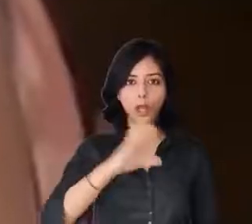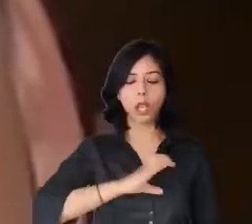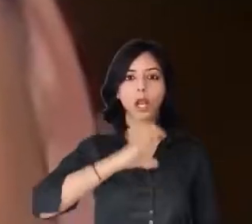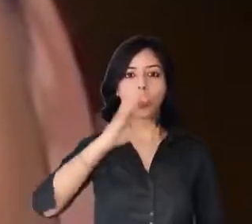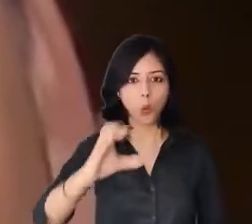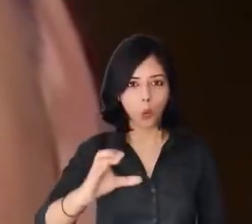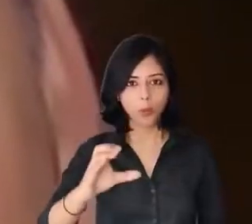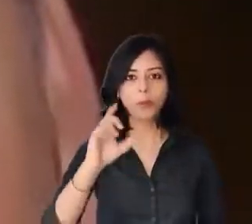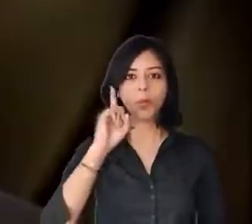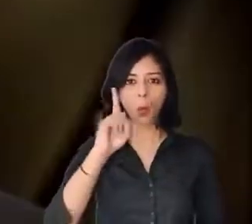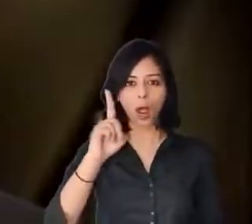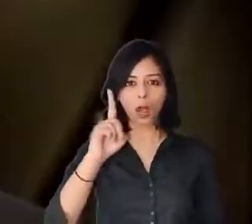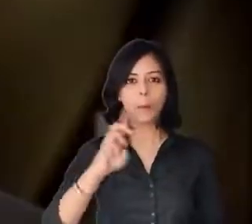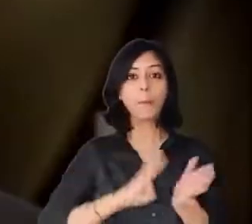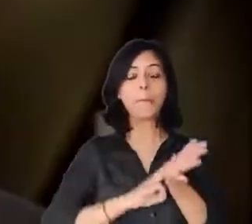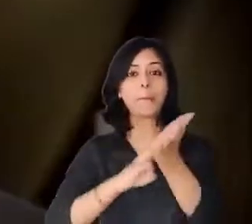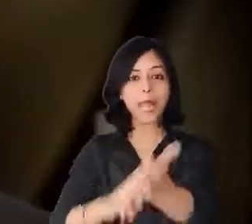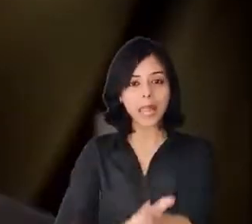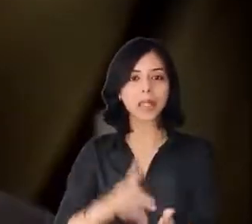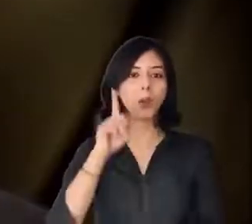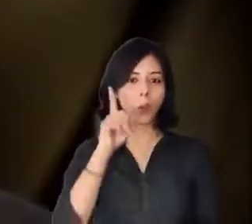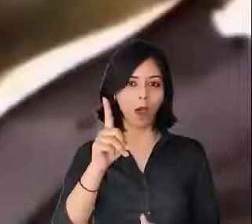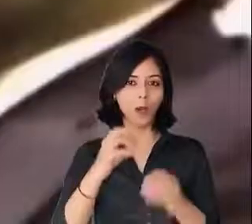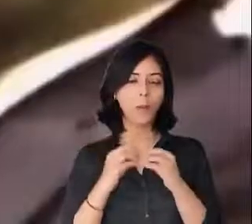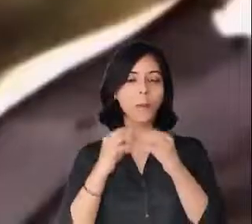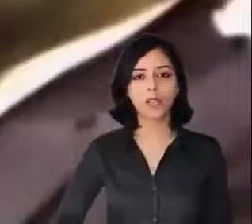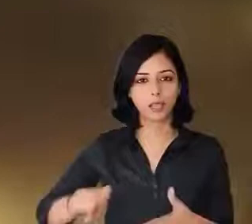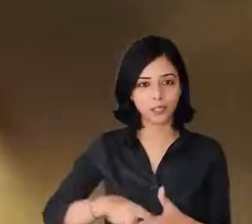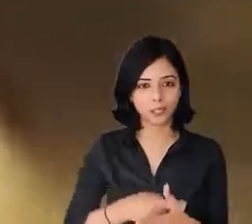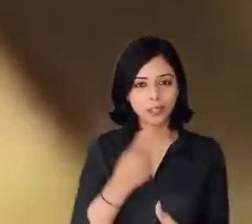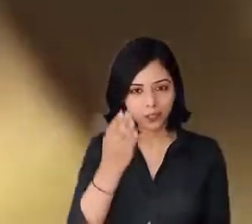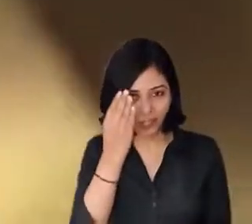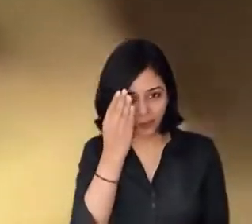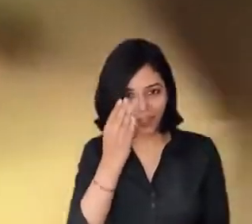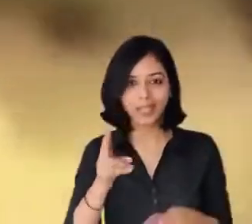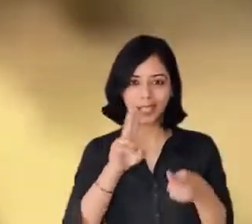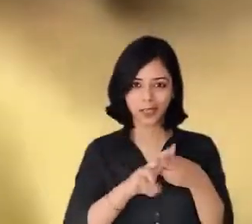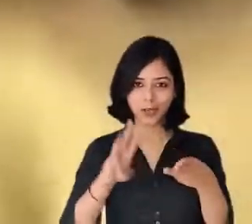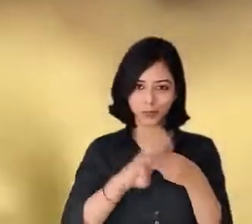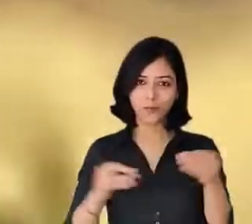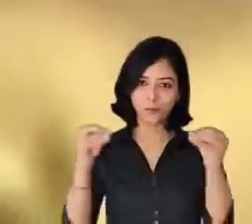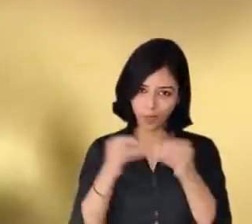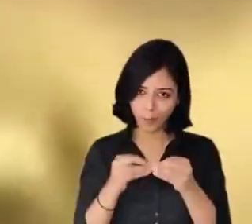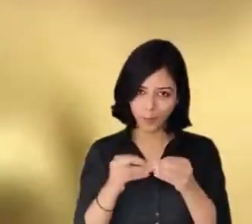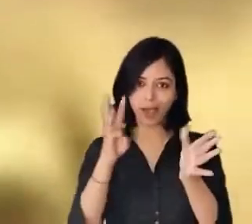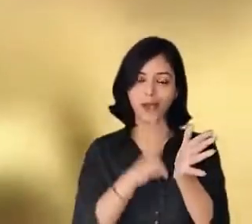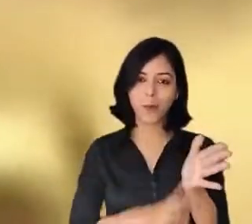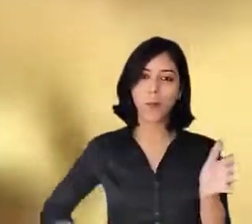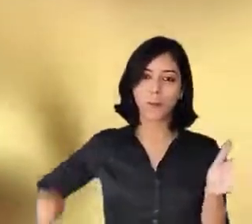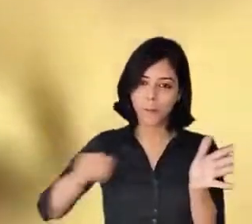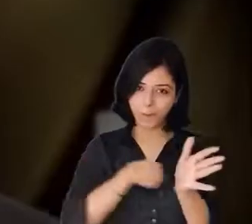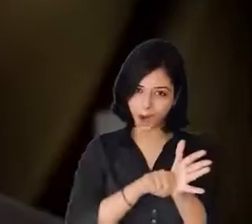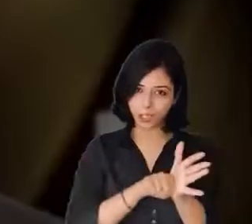Quería dar la imagen de soberbia, de tipo duro. Si lo mirabas, él te miraba de